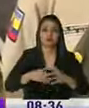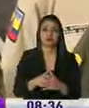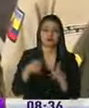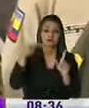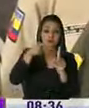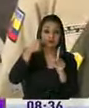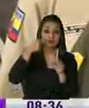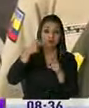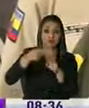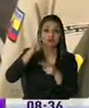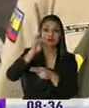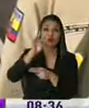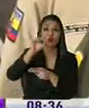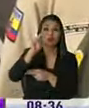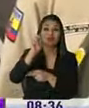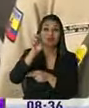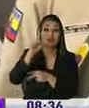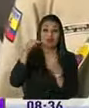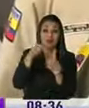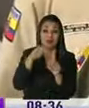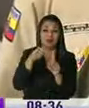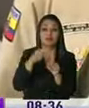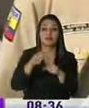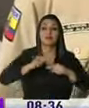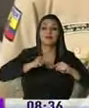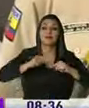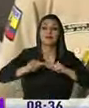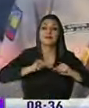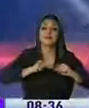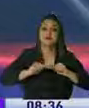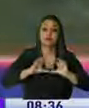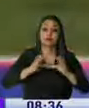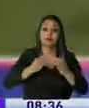Weiner, era jefe de una comisión